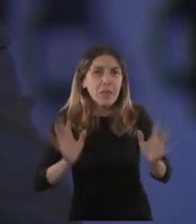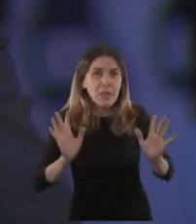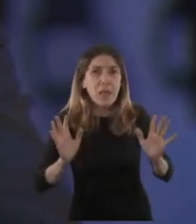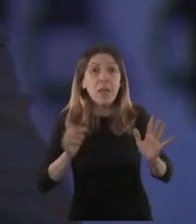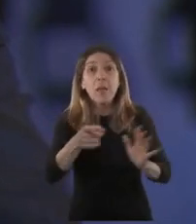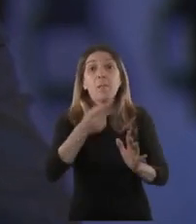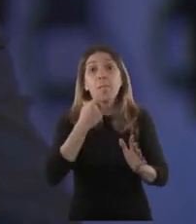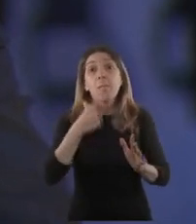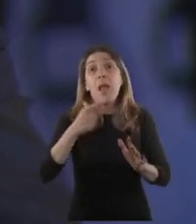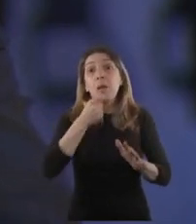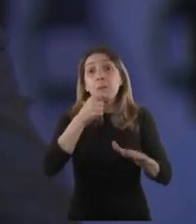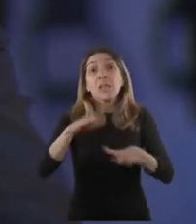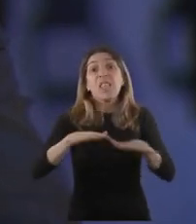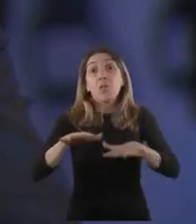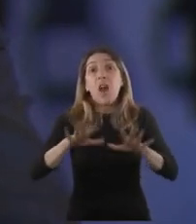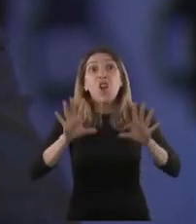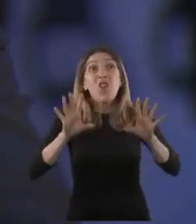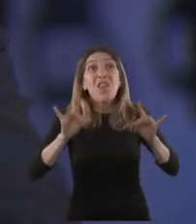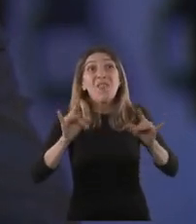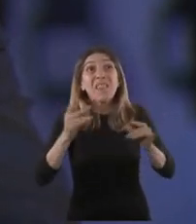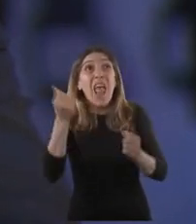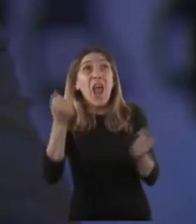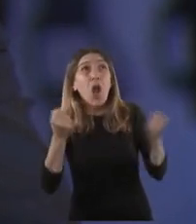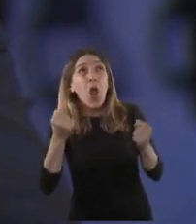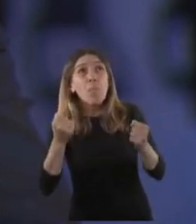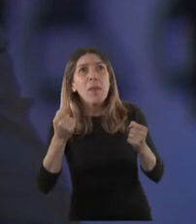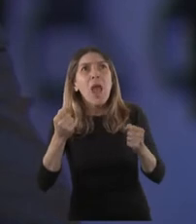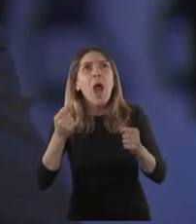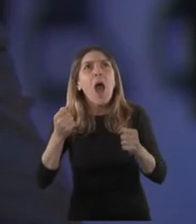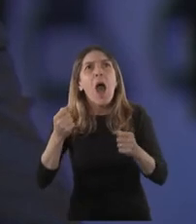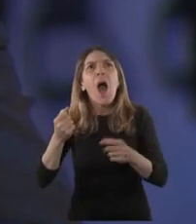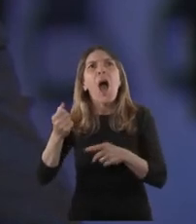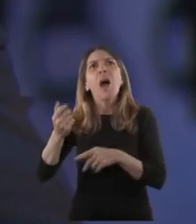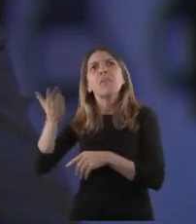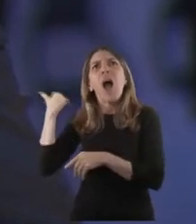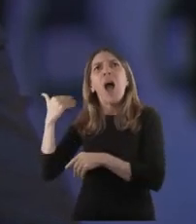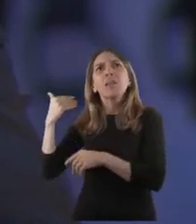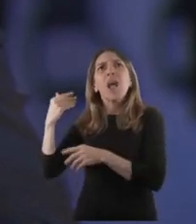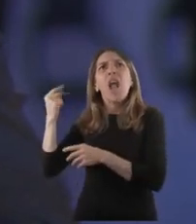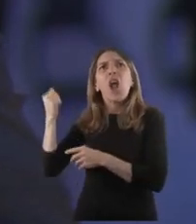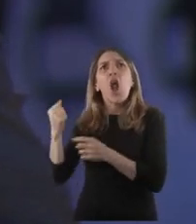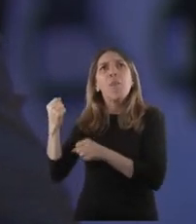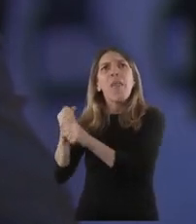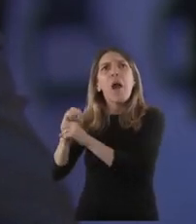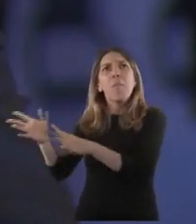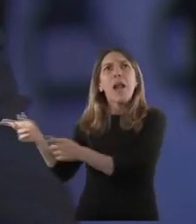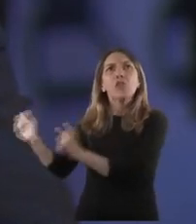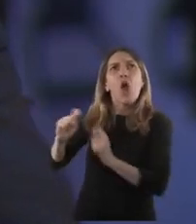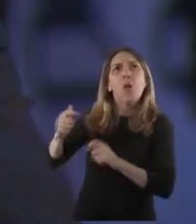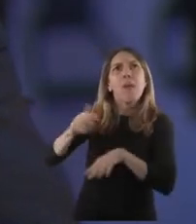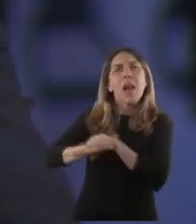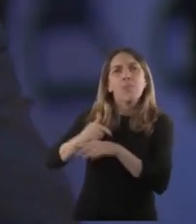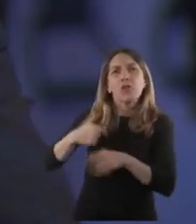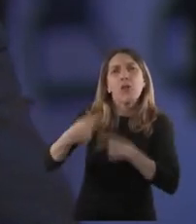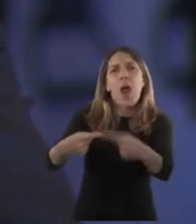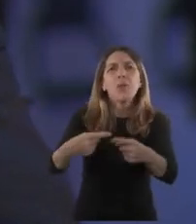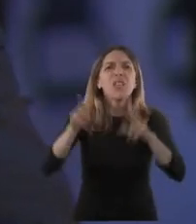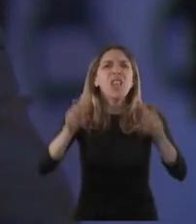las situaciones de dificultades económicas heredadas, los impactos de la pandemia sobre esta